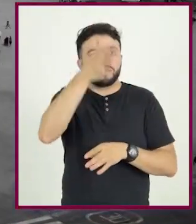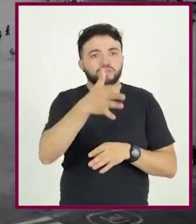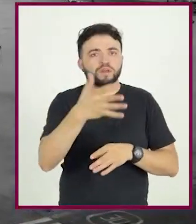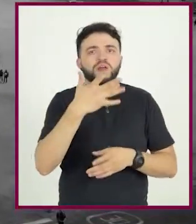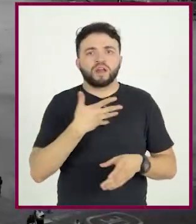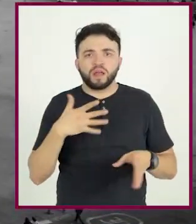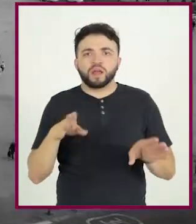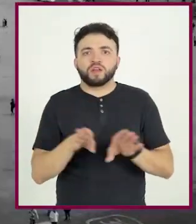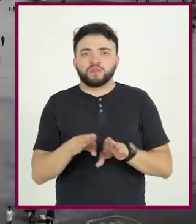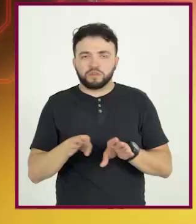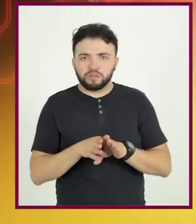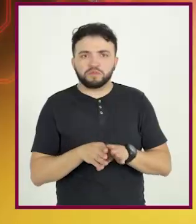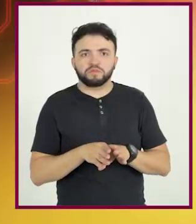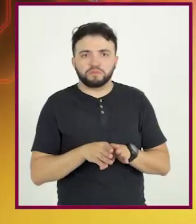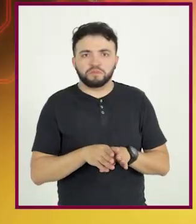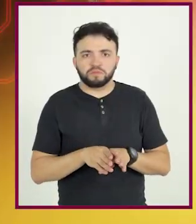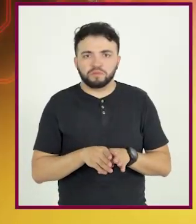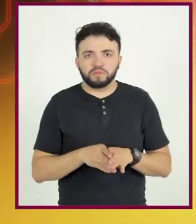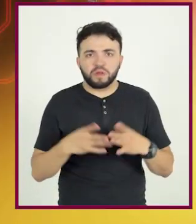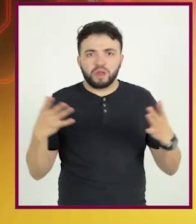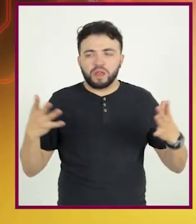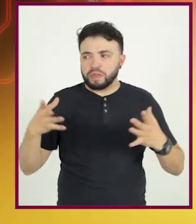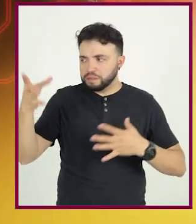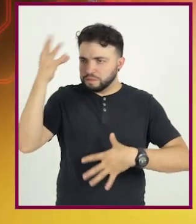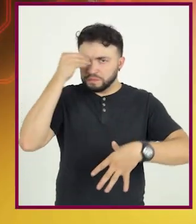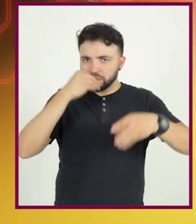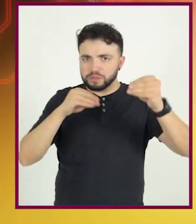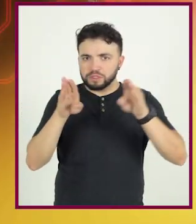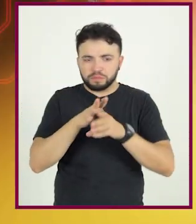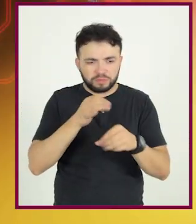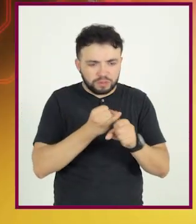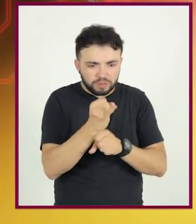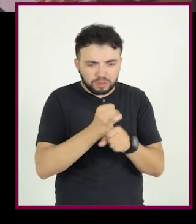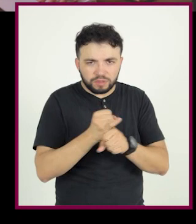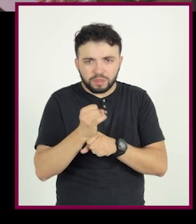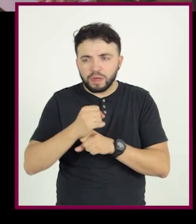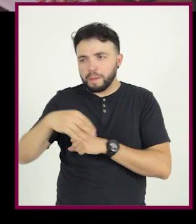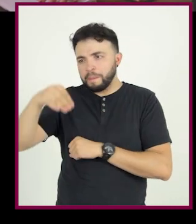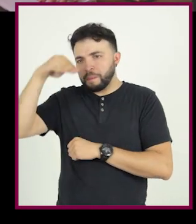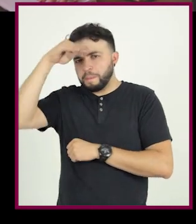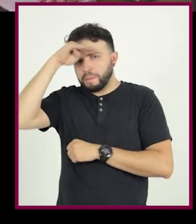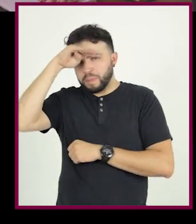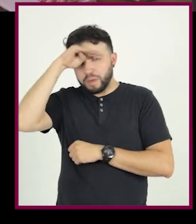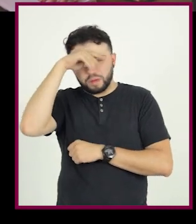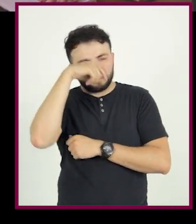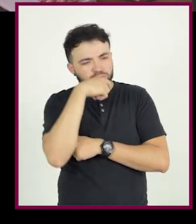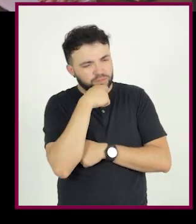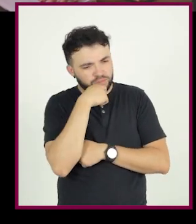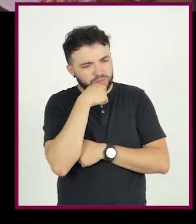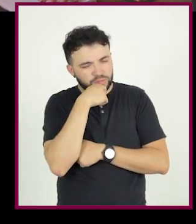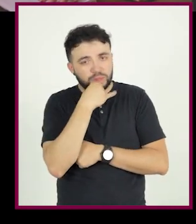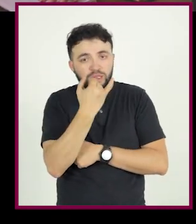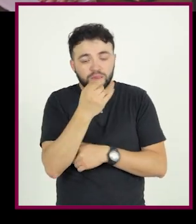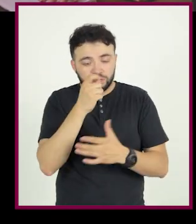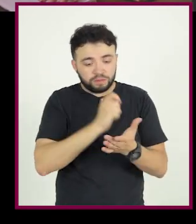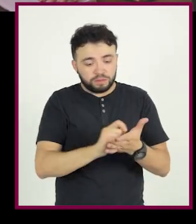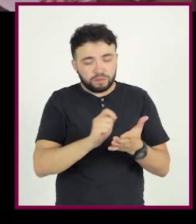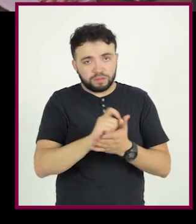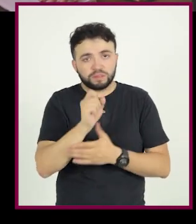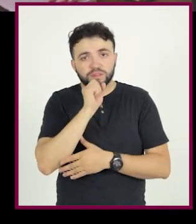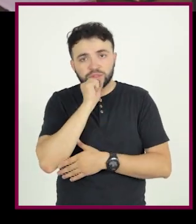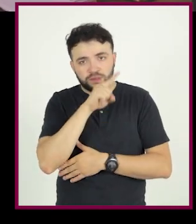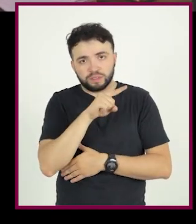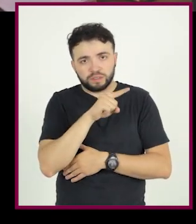entre los y las estudiantes habilidades que van desde la investigación, pasando por el pensamiento crítico hasta